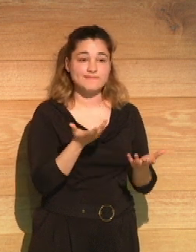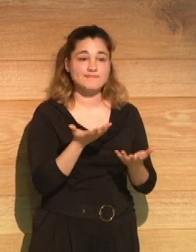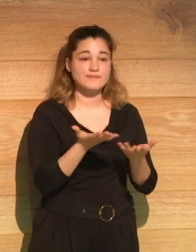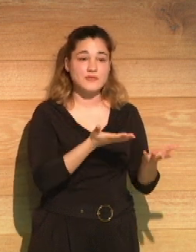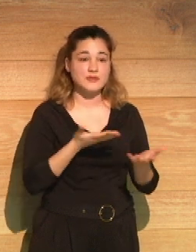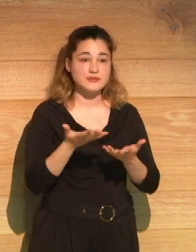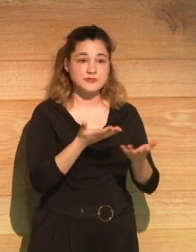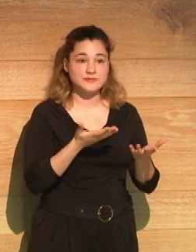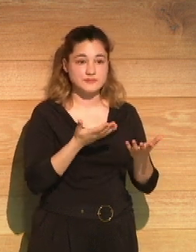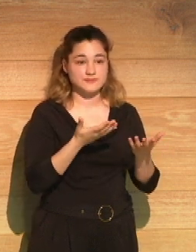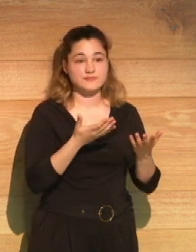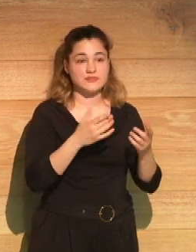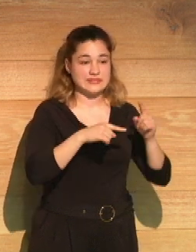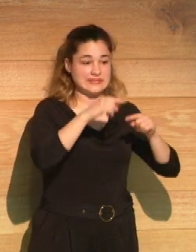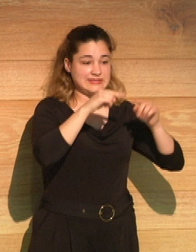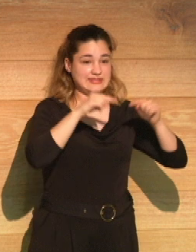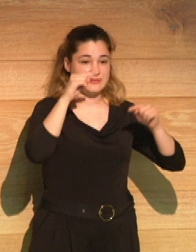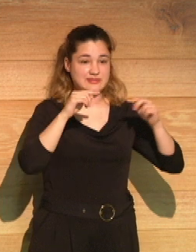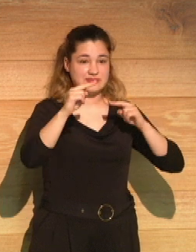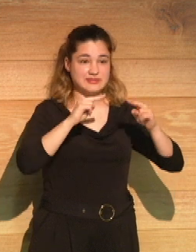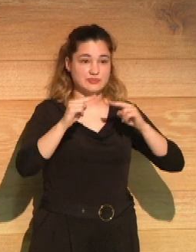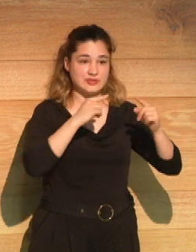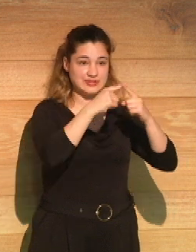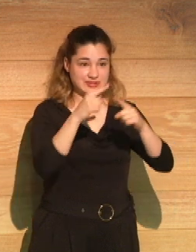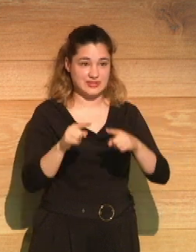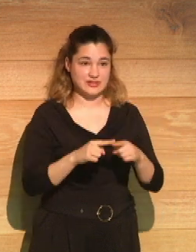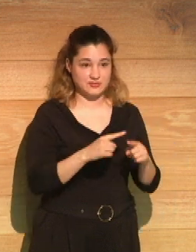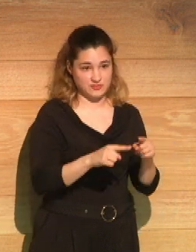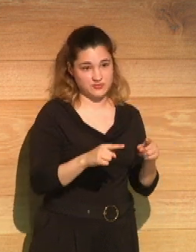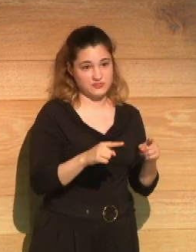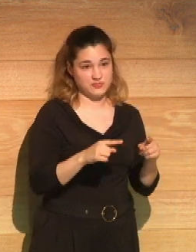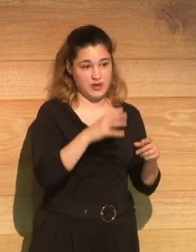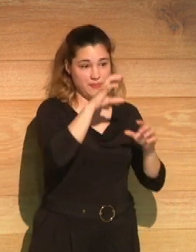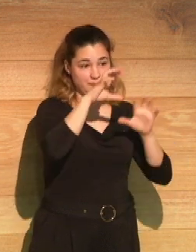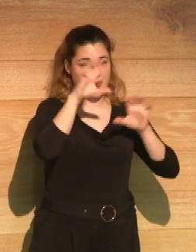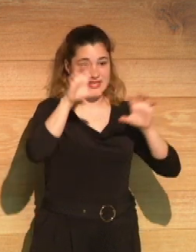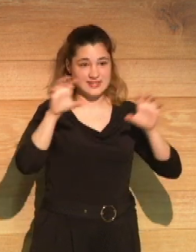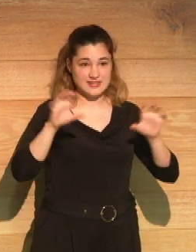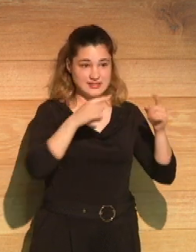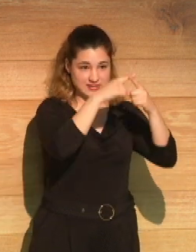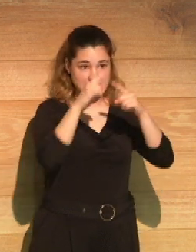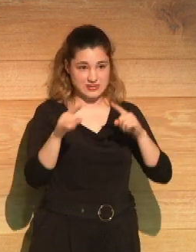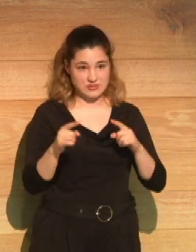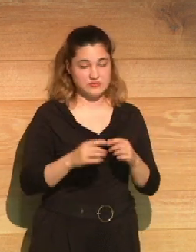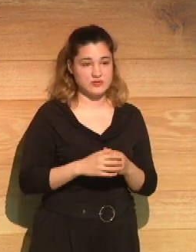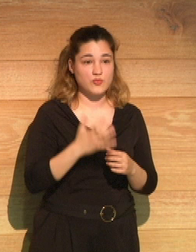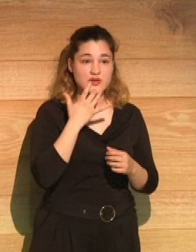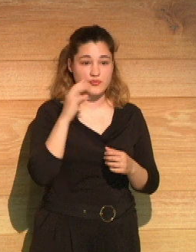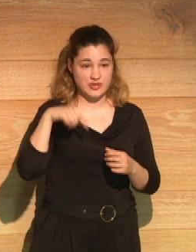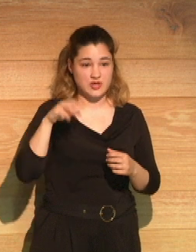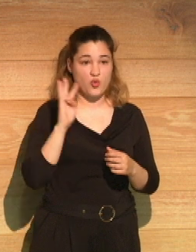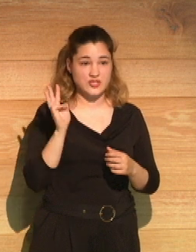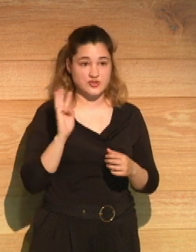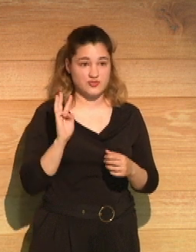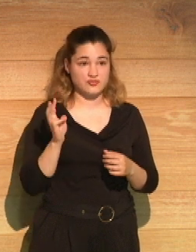que tiene diferentes niveles de respuesta de acuerdo a los diferentes países. Por ejemplo, les cuento, aquí en Washington, D.C., desde donde